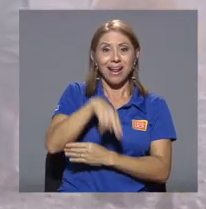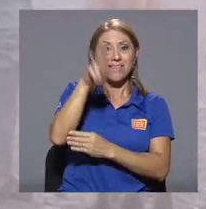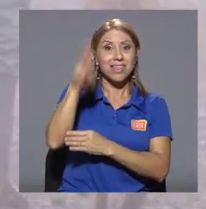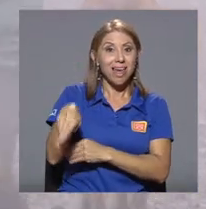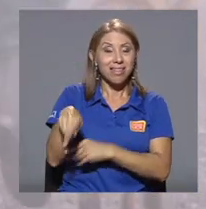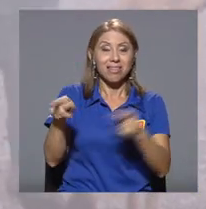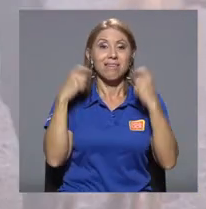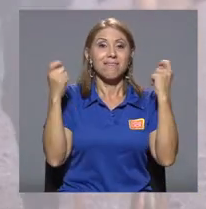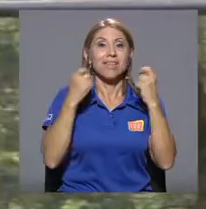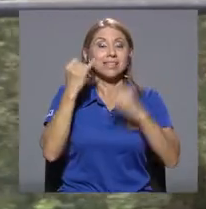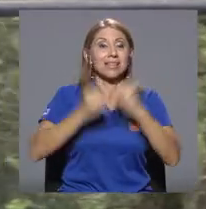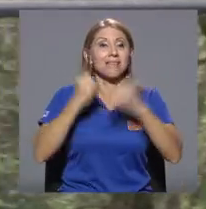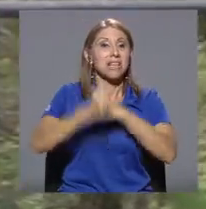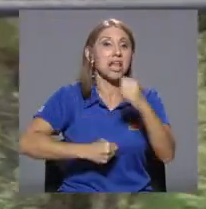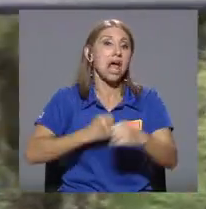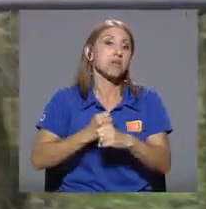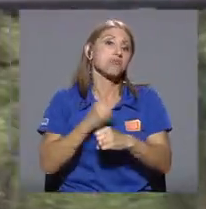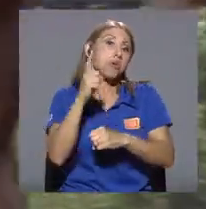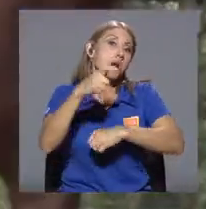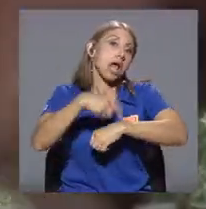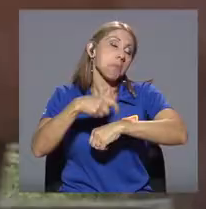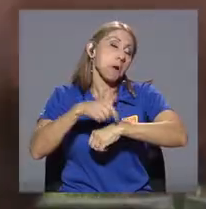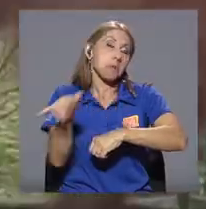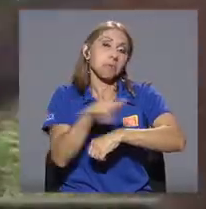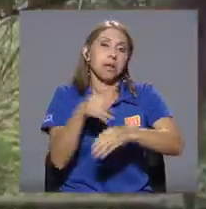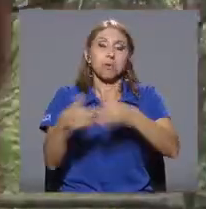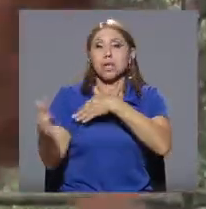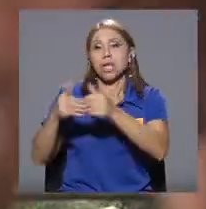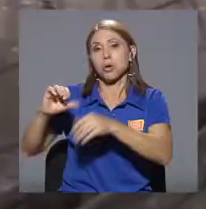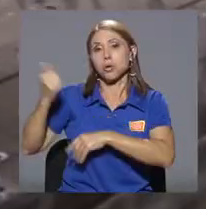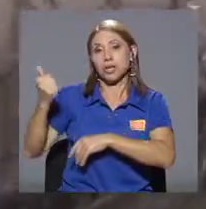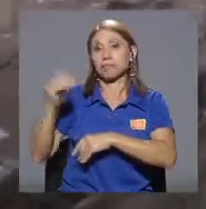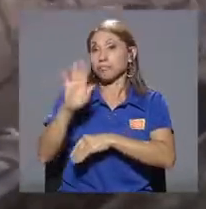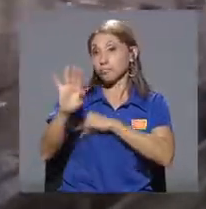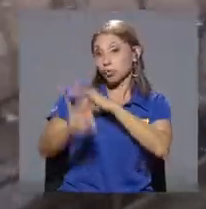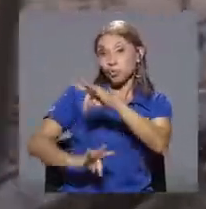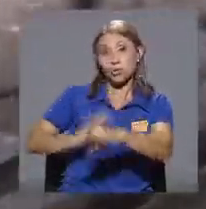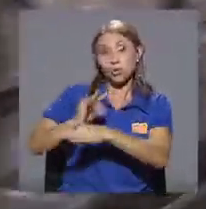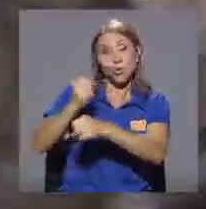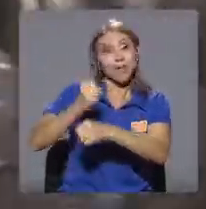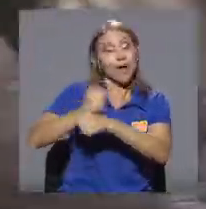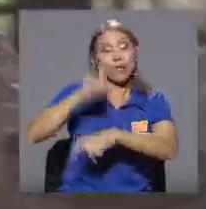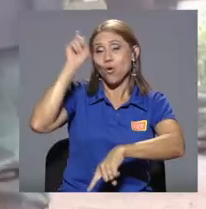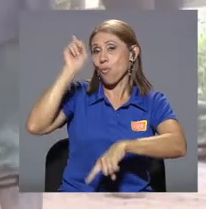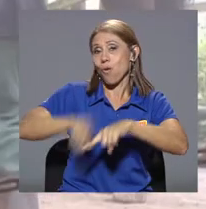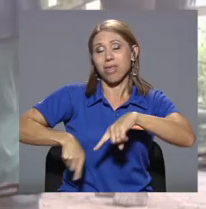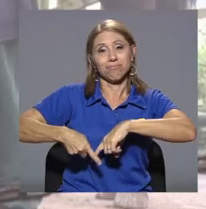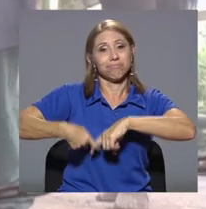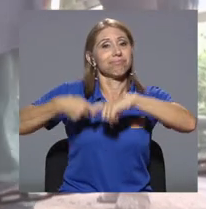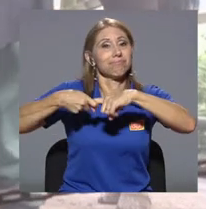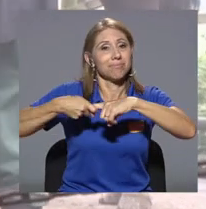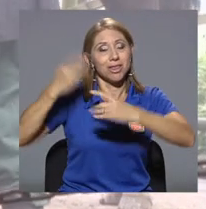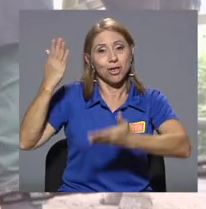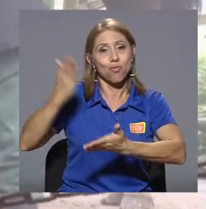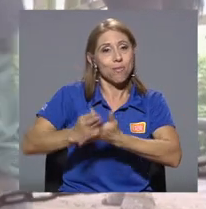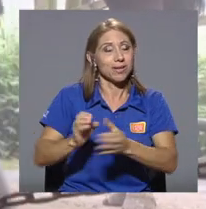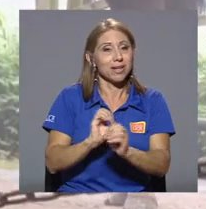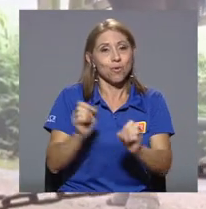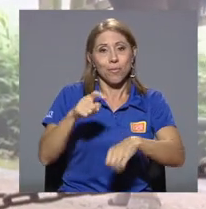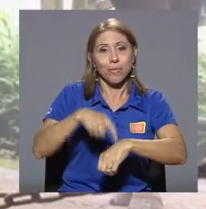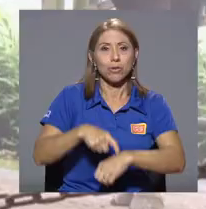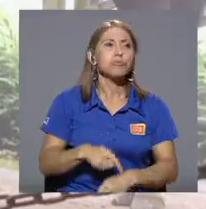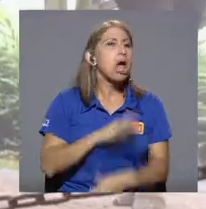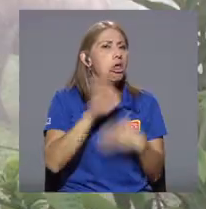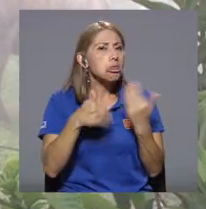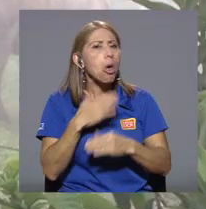de fin de año son una época como cualquier otra. Reconoce que su tipo de trabajo no puede interrumpirse en ninguna época. Toda